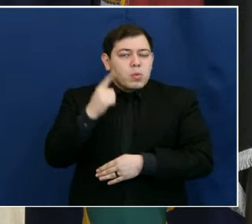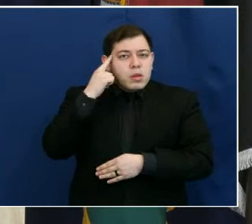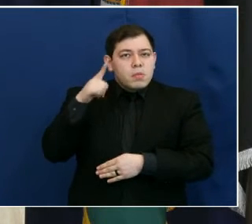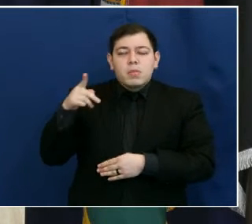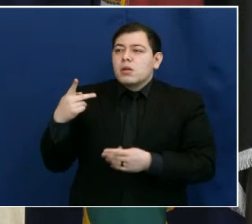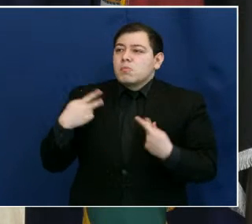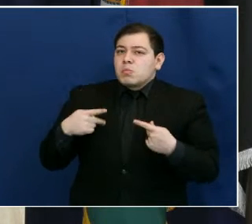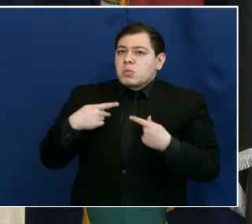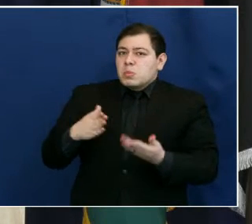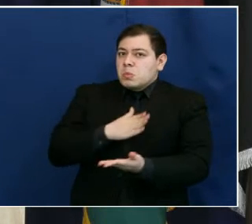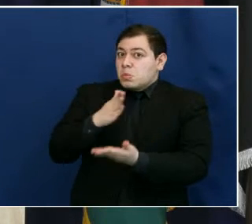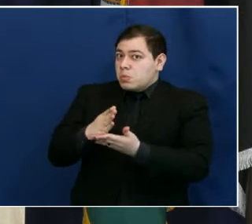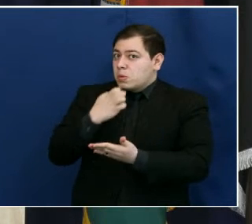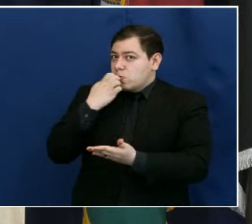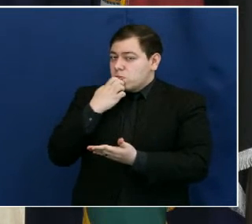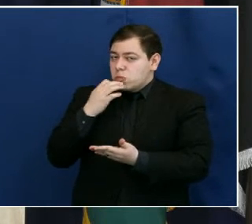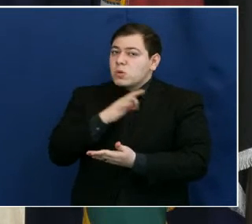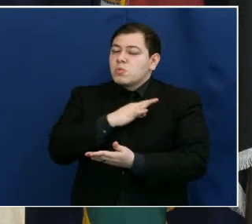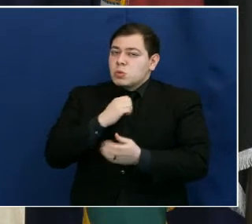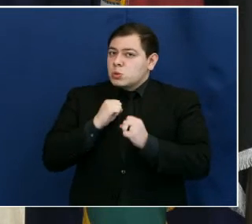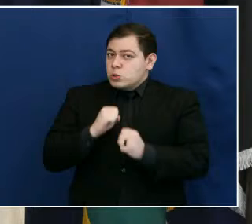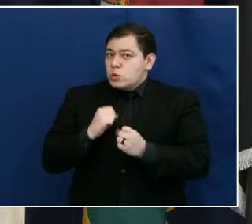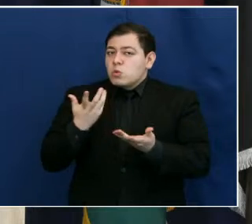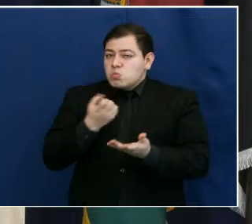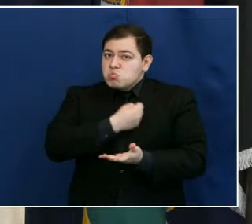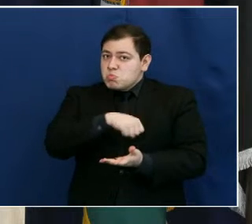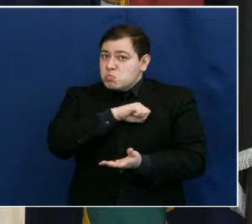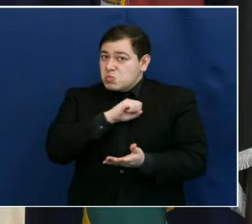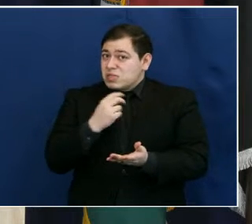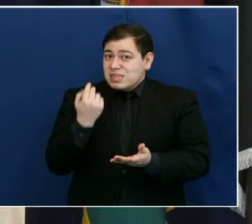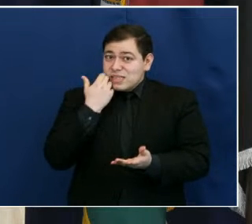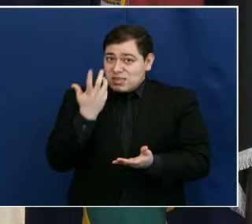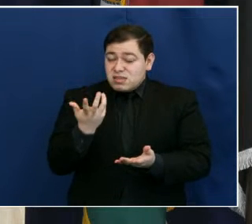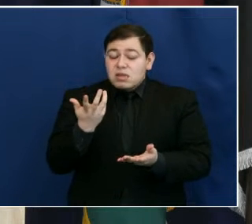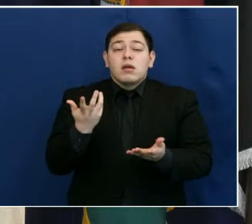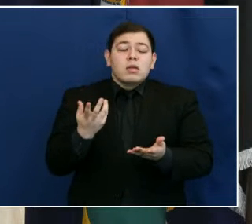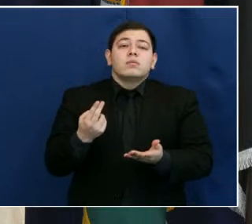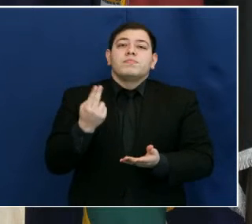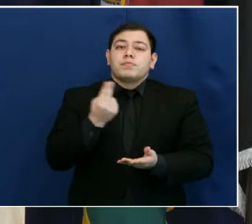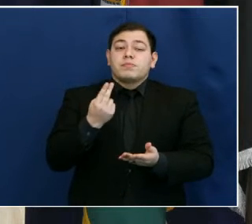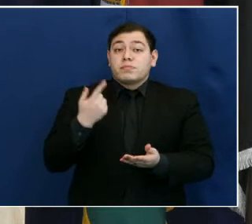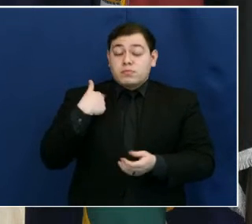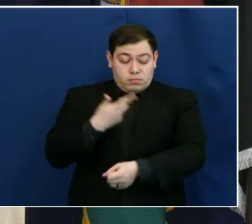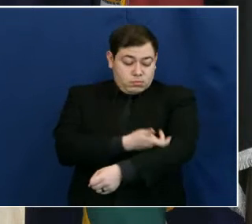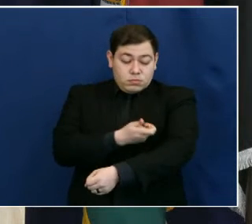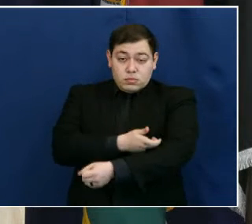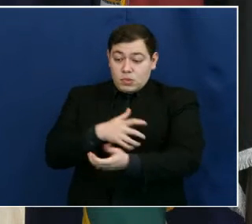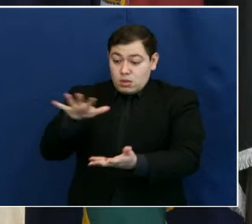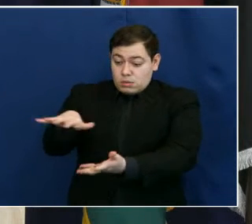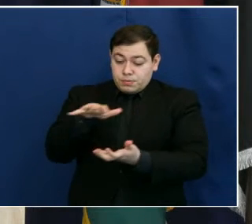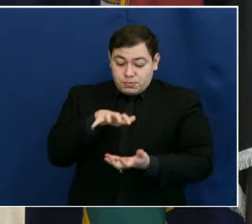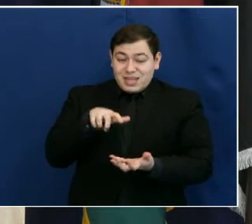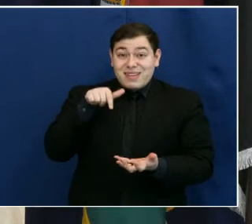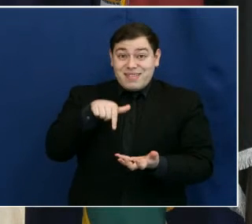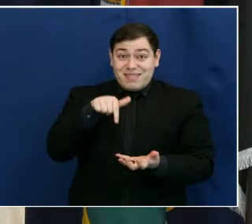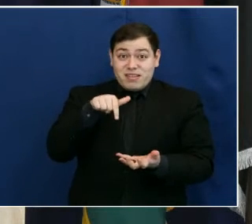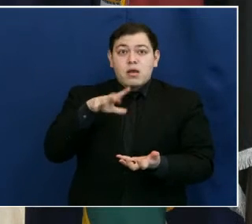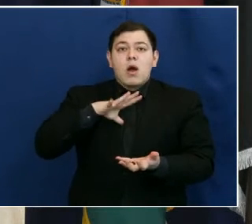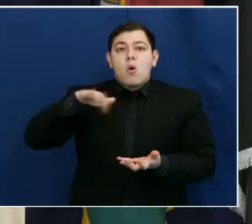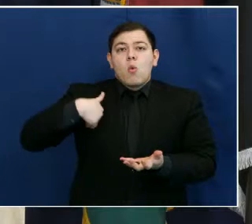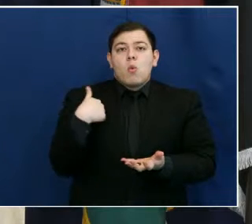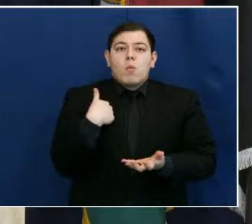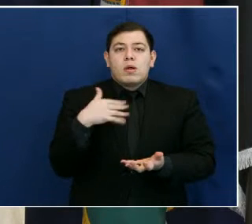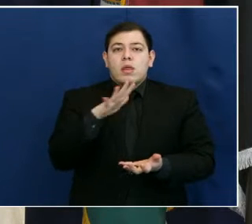manera segura. El Estado está recomendando que se reserve el 10% de las vacunas para vacunar a los maestros,